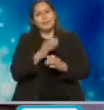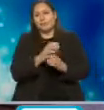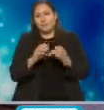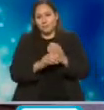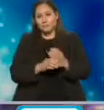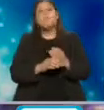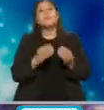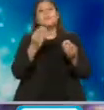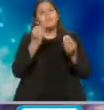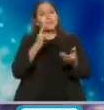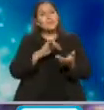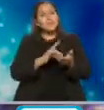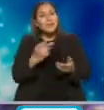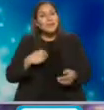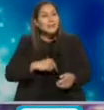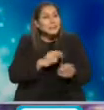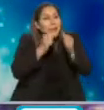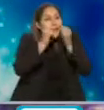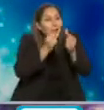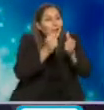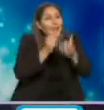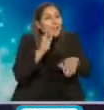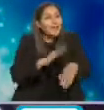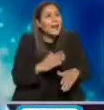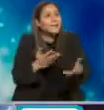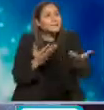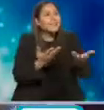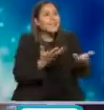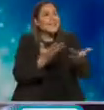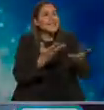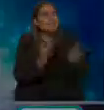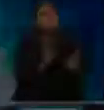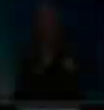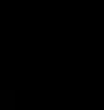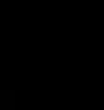contrario. Nos quedamos otra vez así pendientes de este tema. Como siempre. Gracias. Bueno, y ustedes